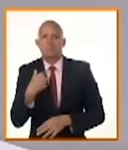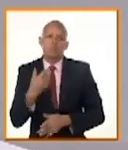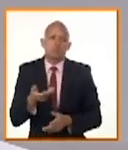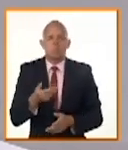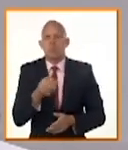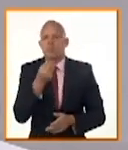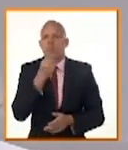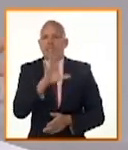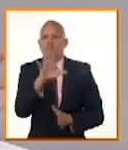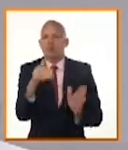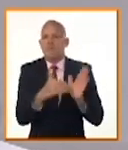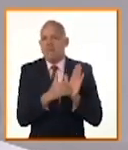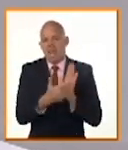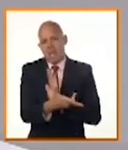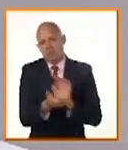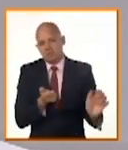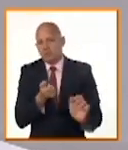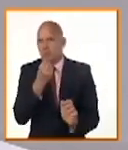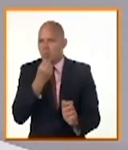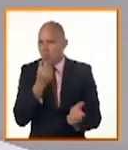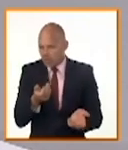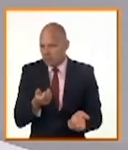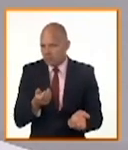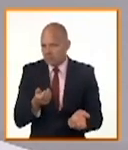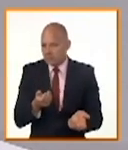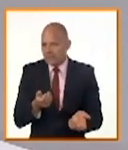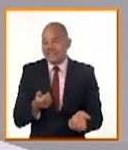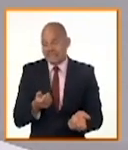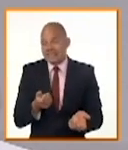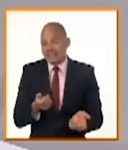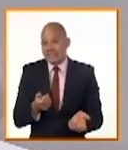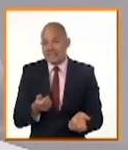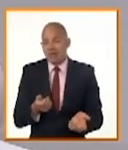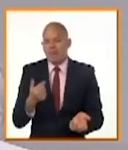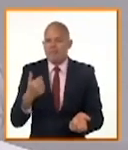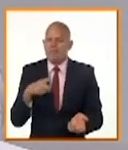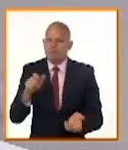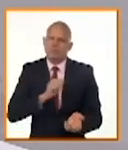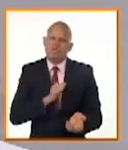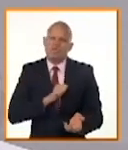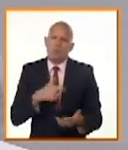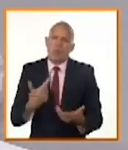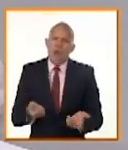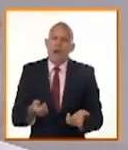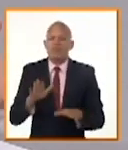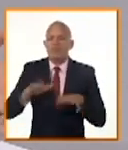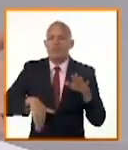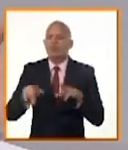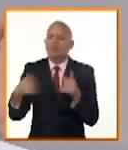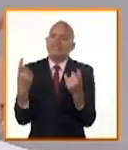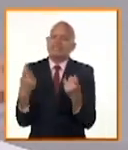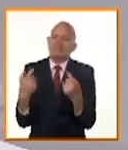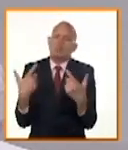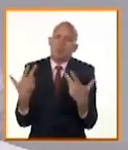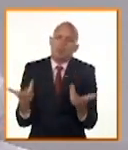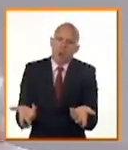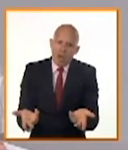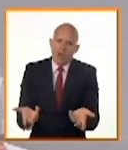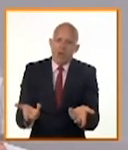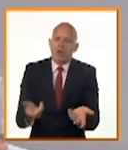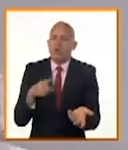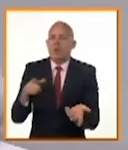y están haciendo operaciones de cinco mil cinco mil cinco mil por diferentes O sea qué pactaste con el banco Cuáles son tus necesidades Cuáles son las facilidades